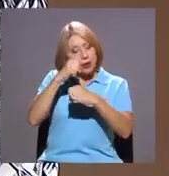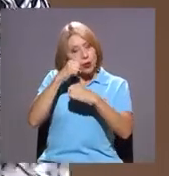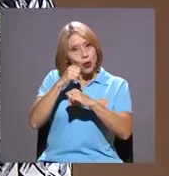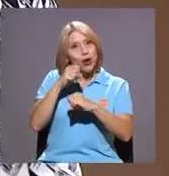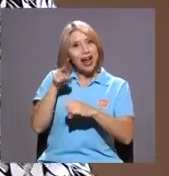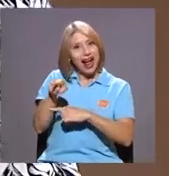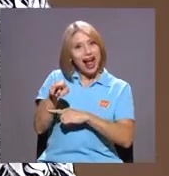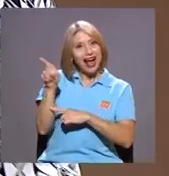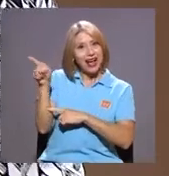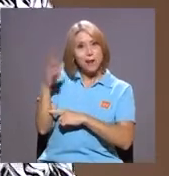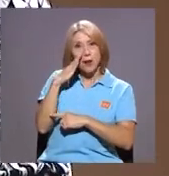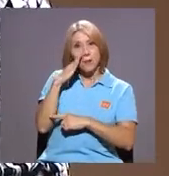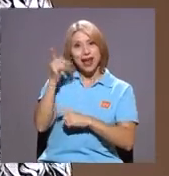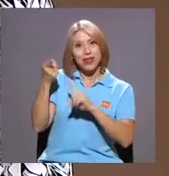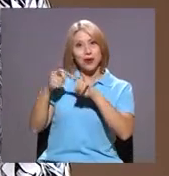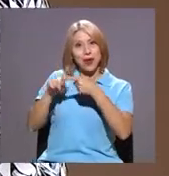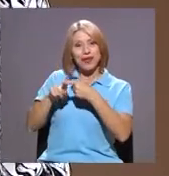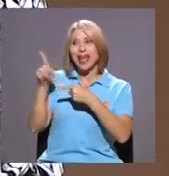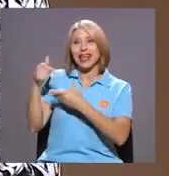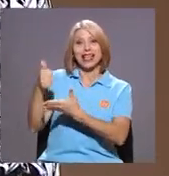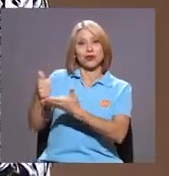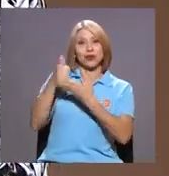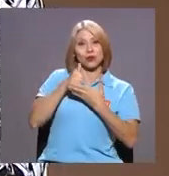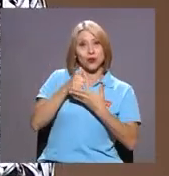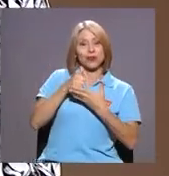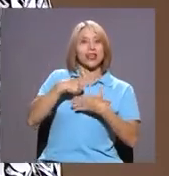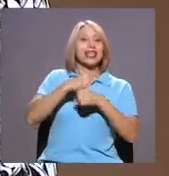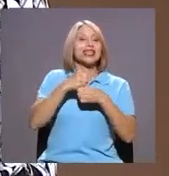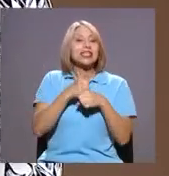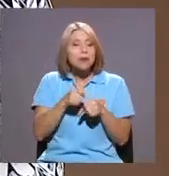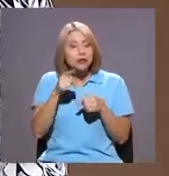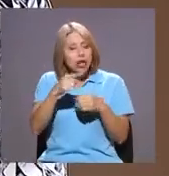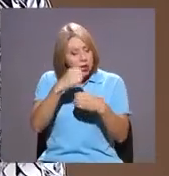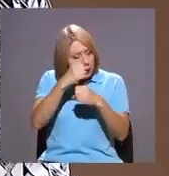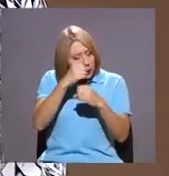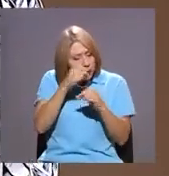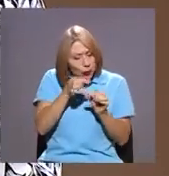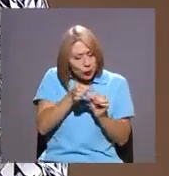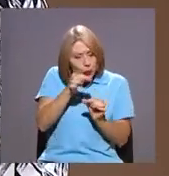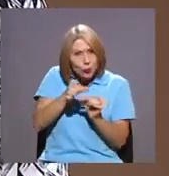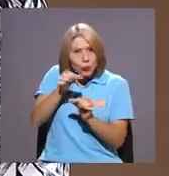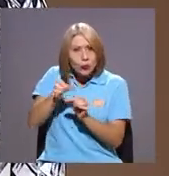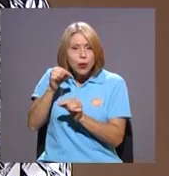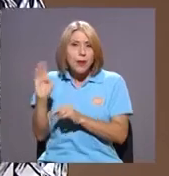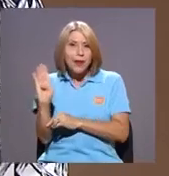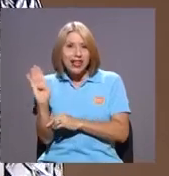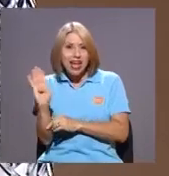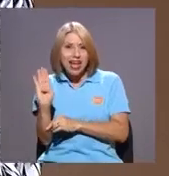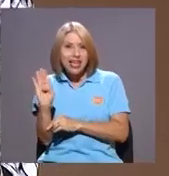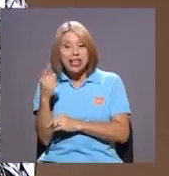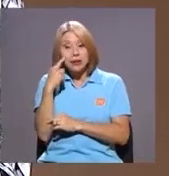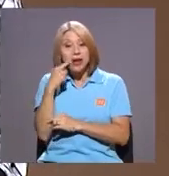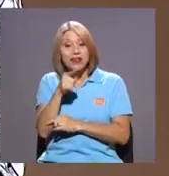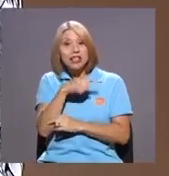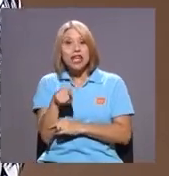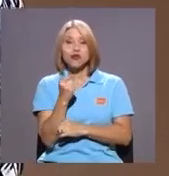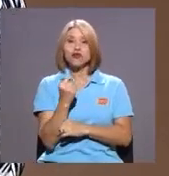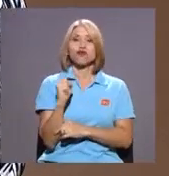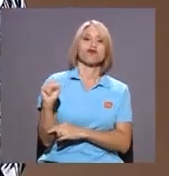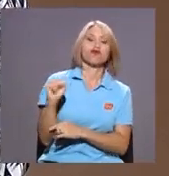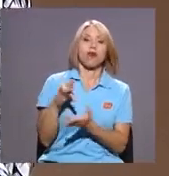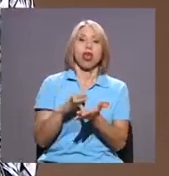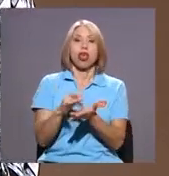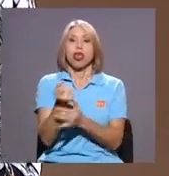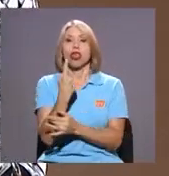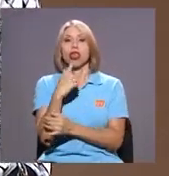como microbióloga ella nos ayudó en el proyecto, hicimos unos cultivos de bacterias, una presentación con resistencia a antibióticos. Y yo